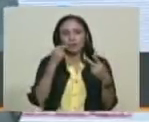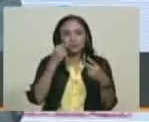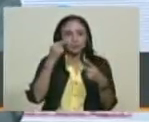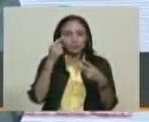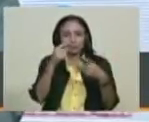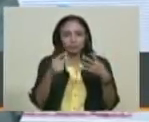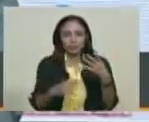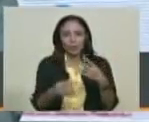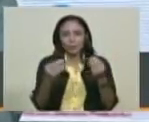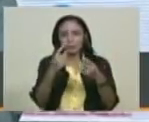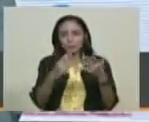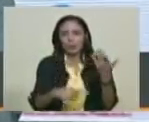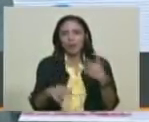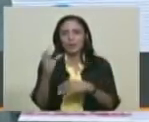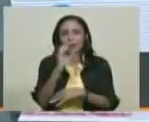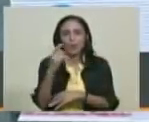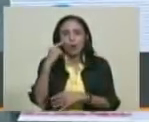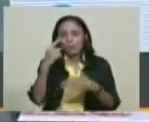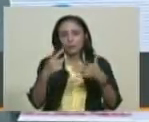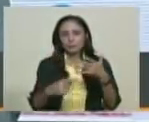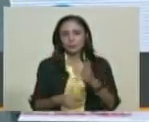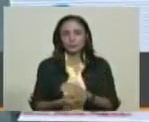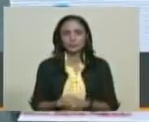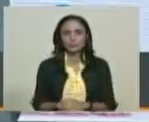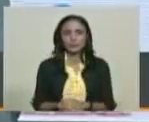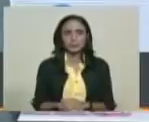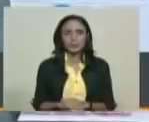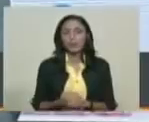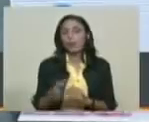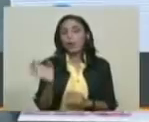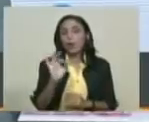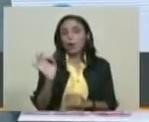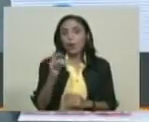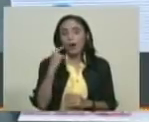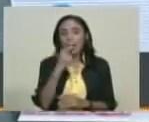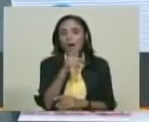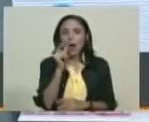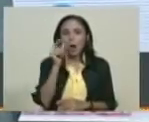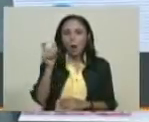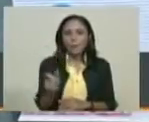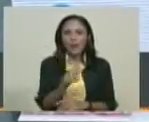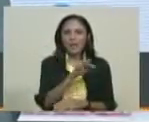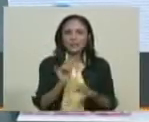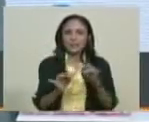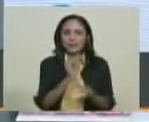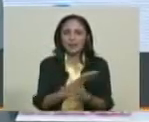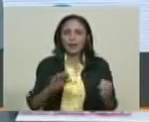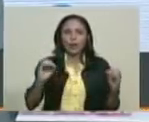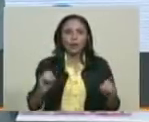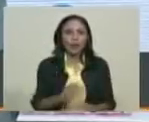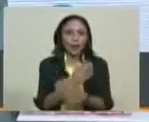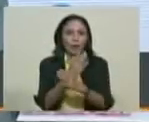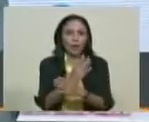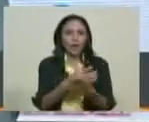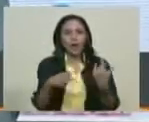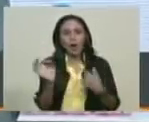Latina. O como dice el secretario de Estado, perdón, el secretario de